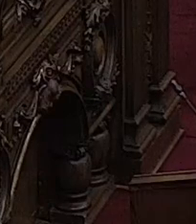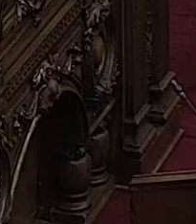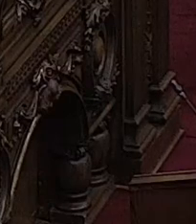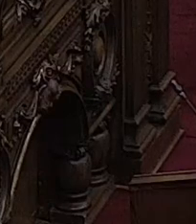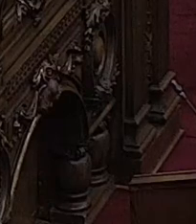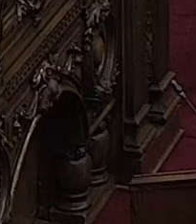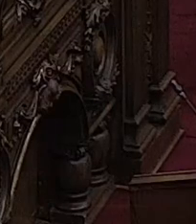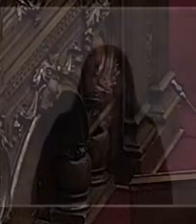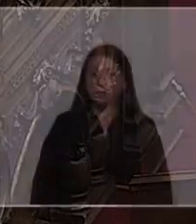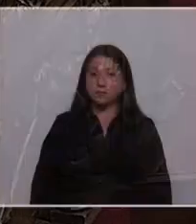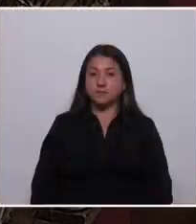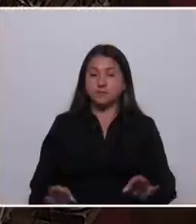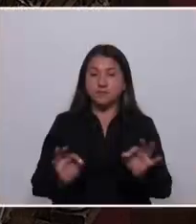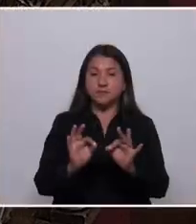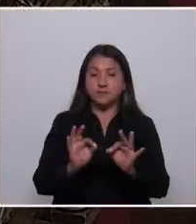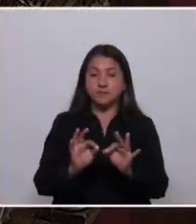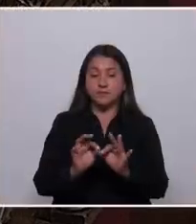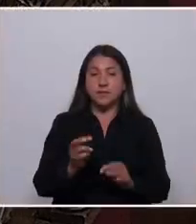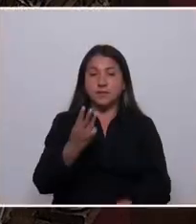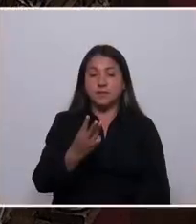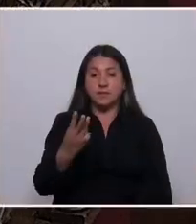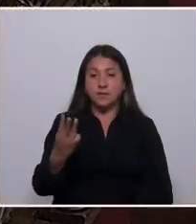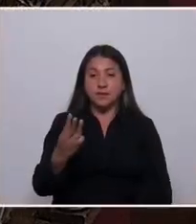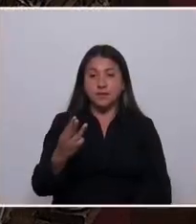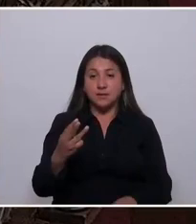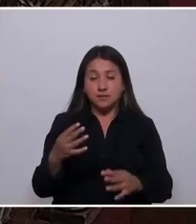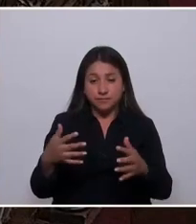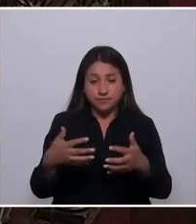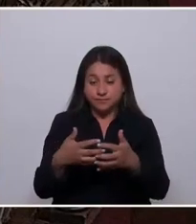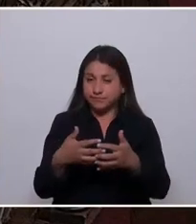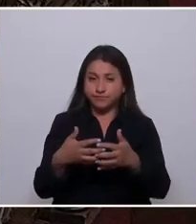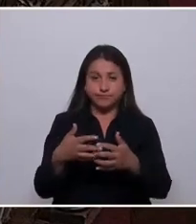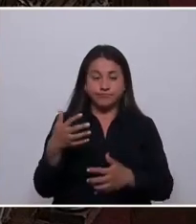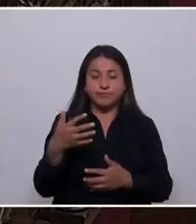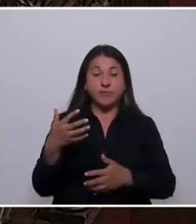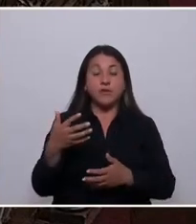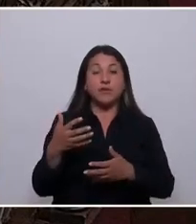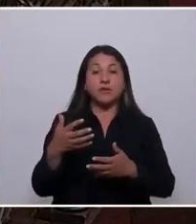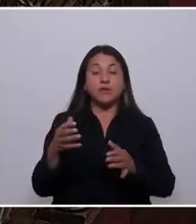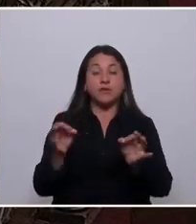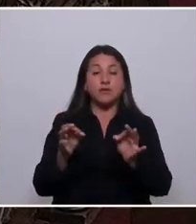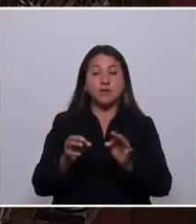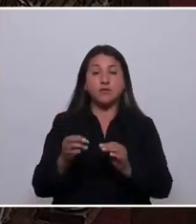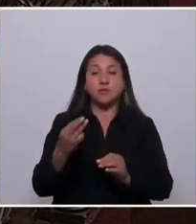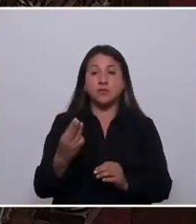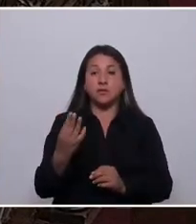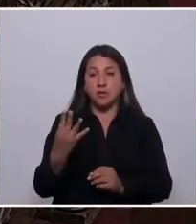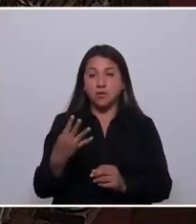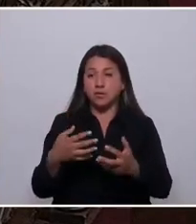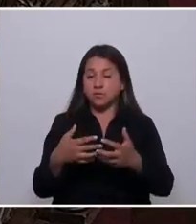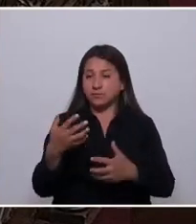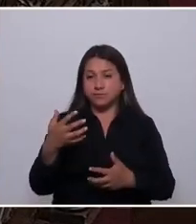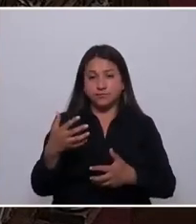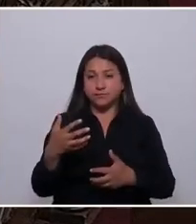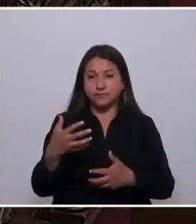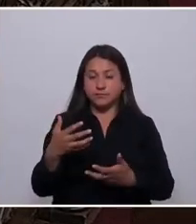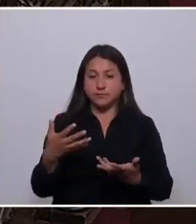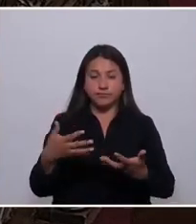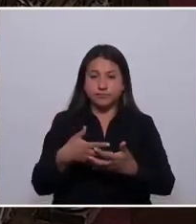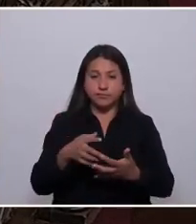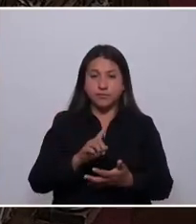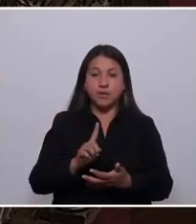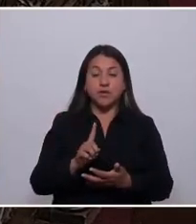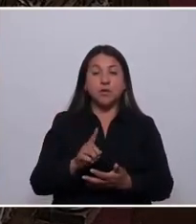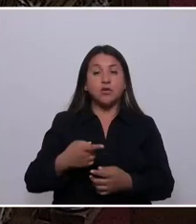La indicación 33 es incompatible, la indicación 34 es incompatible. Mediante la